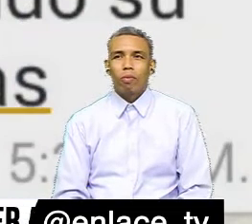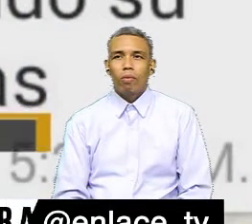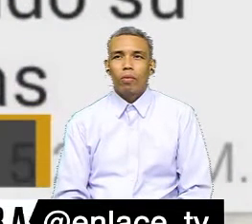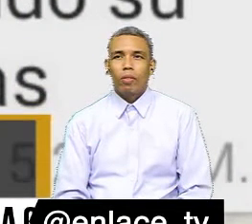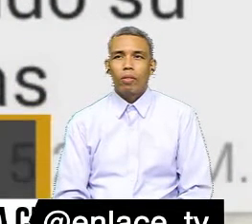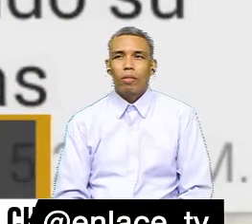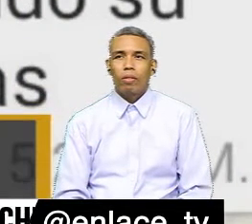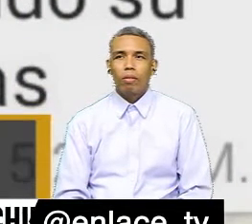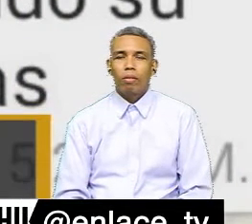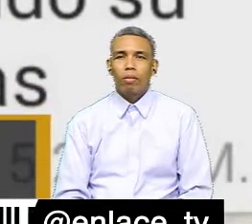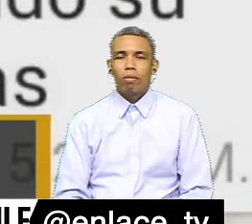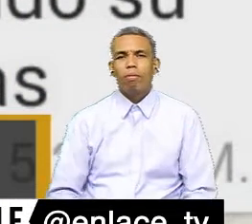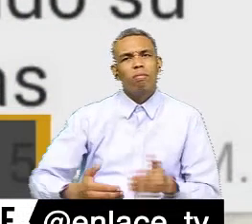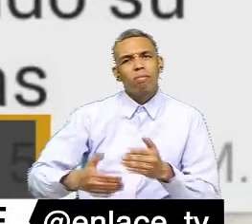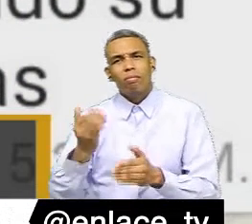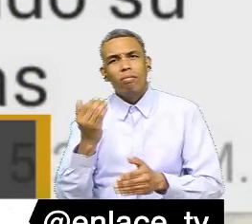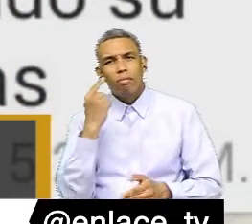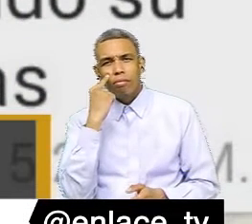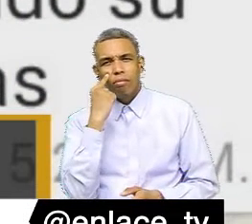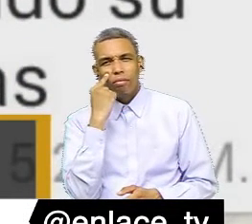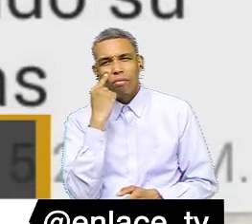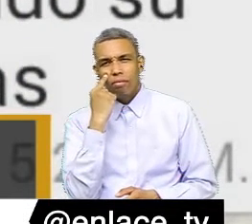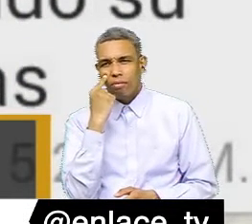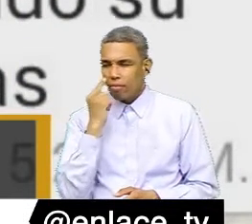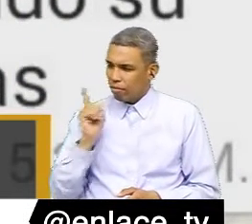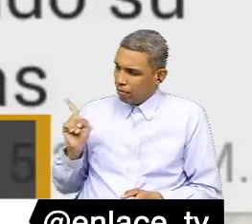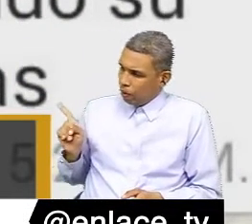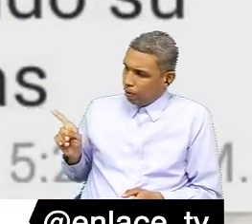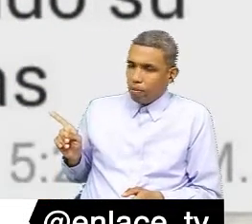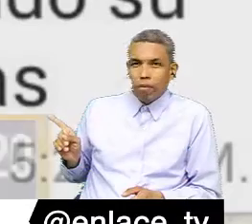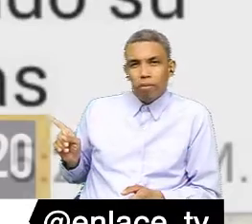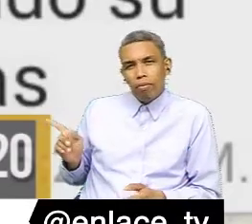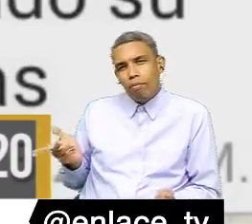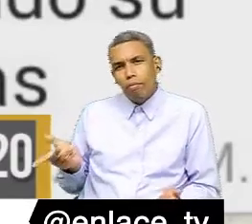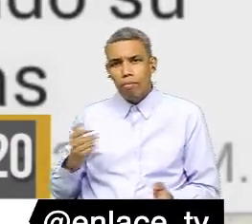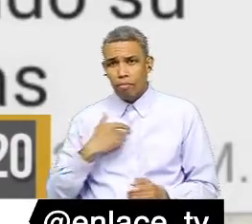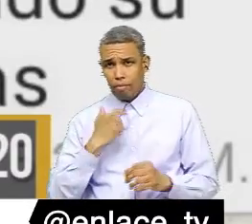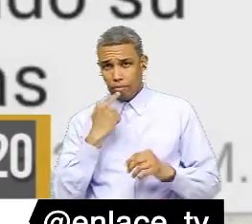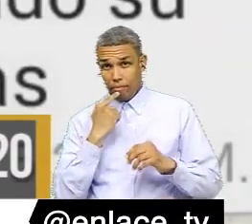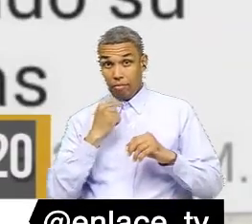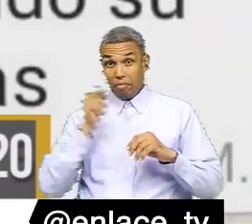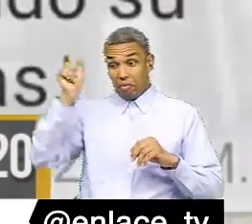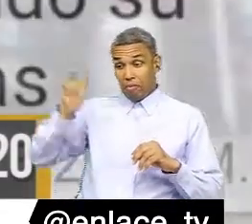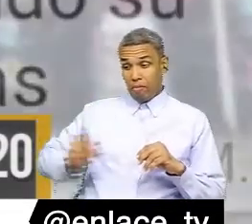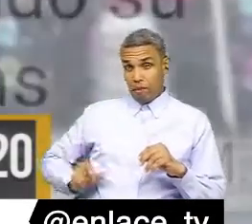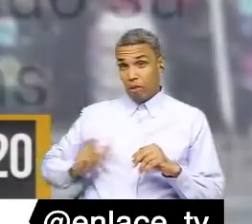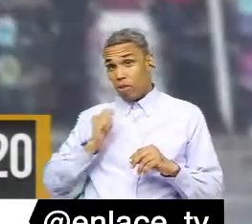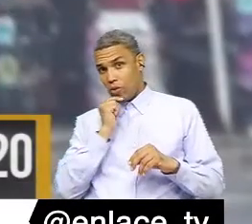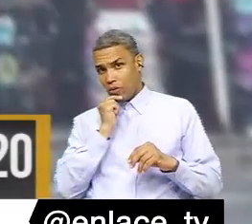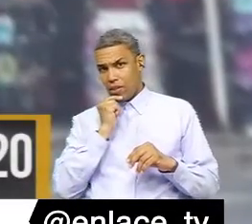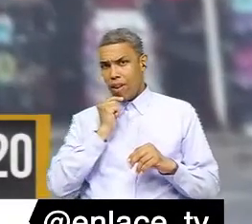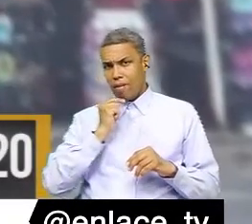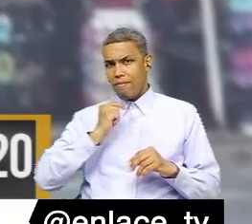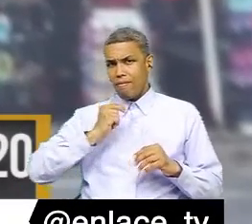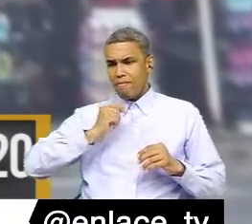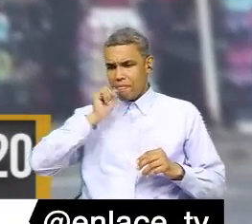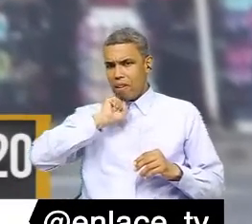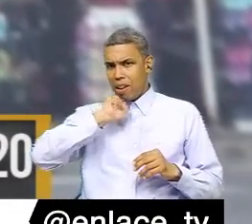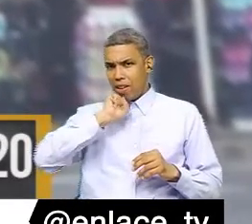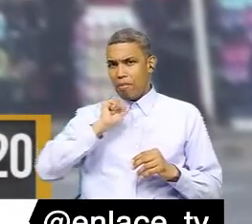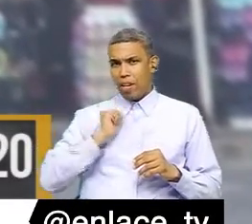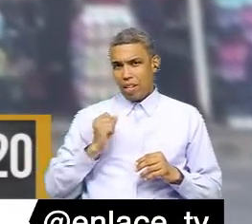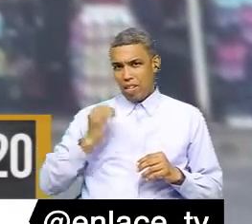iniciamos nuestro reportero ciudadano de hoy con este mensaje recibido por un barranqueño que muestra su preocupación ante la inconsciencia